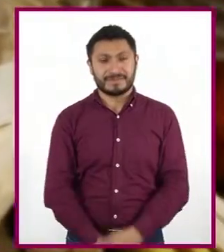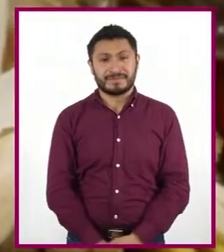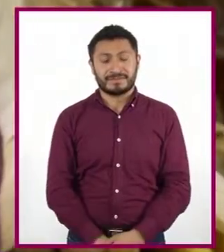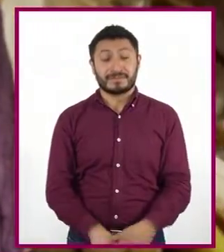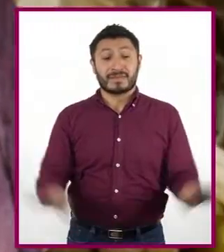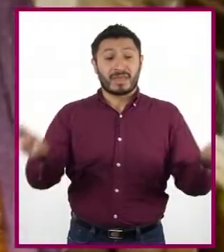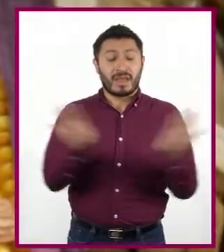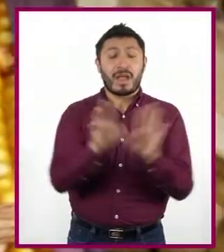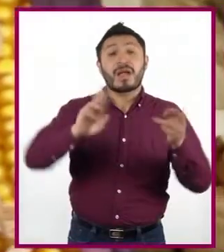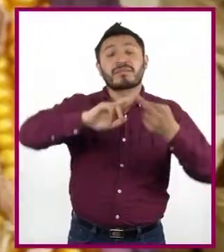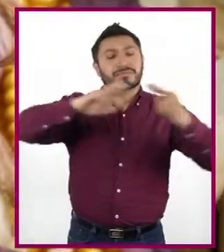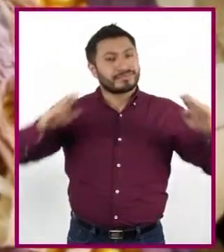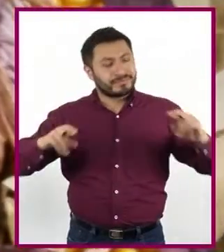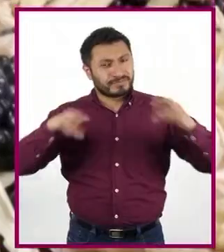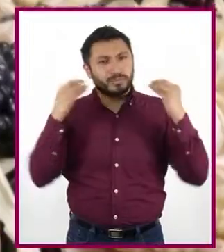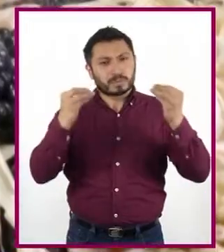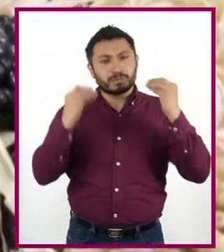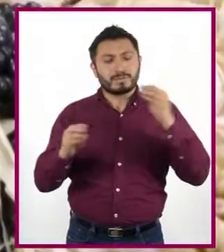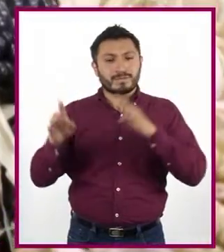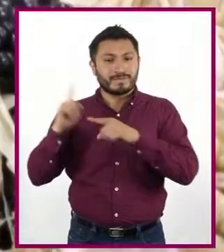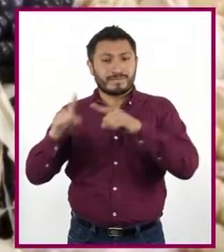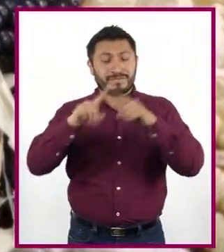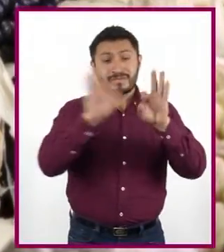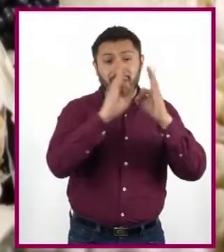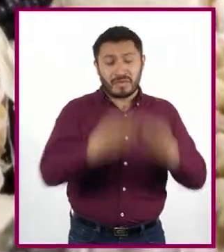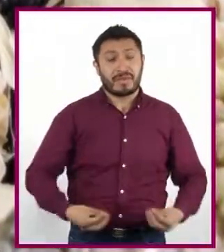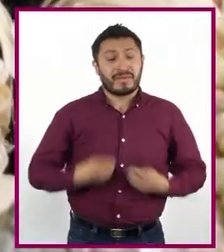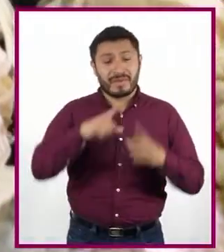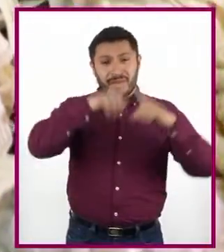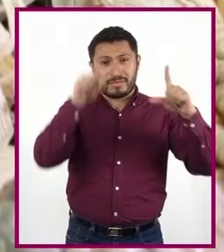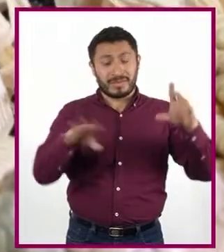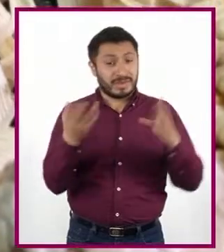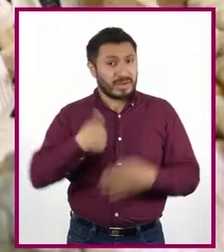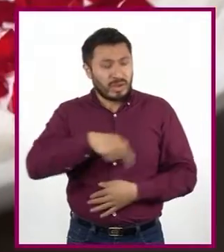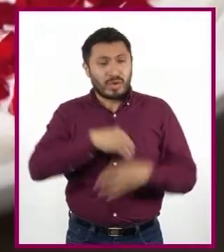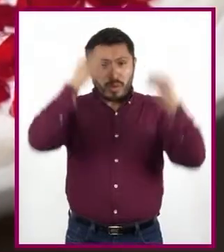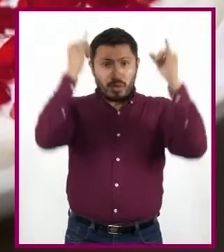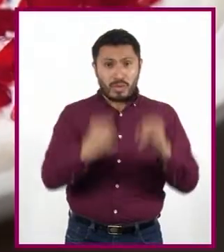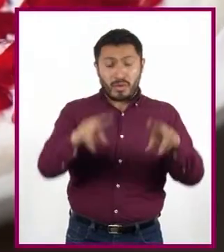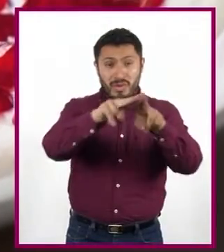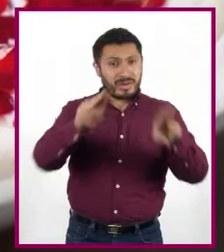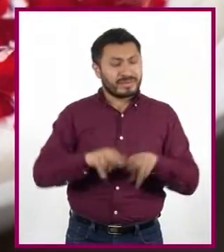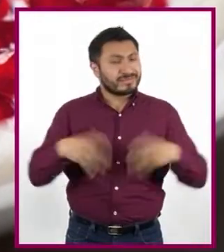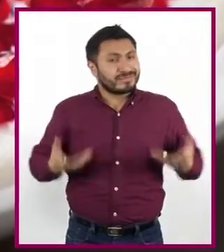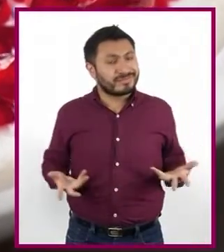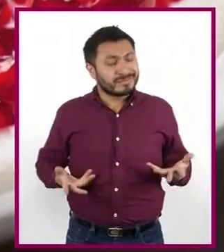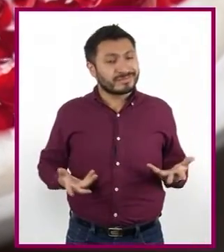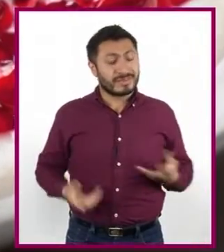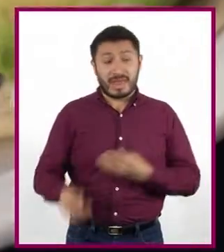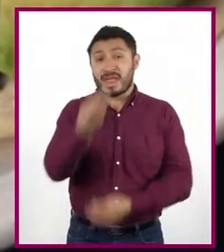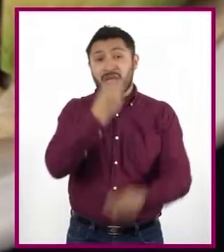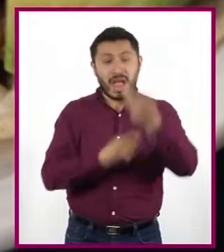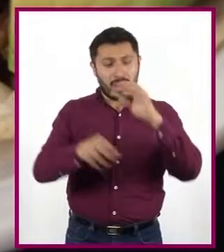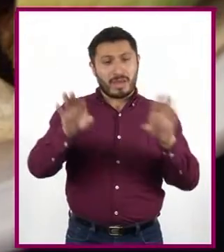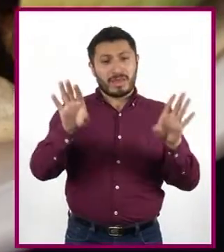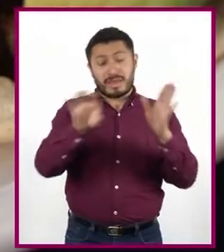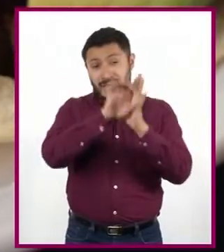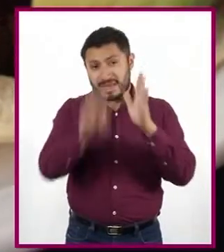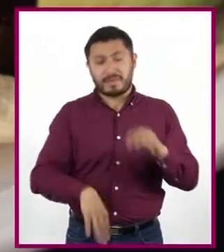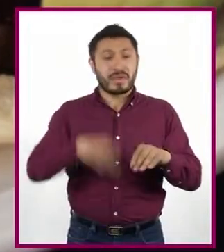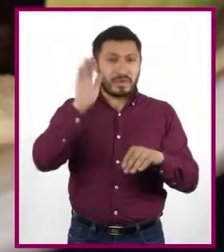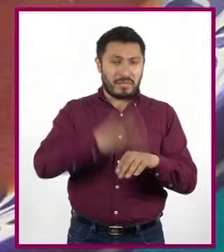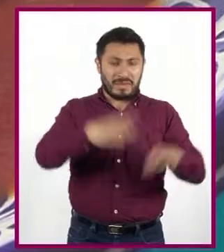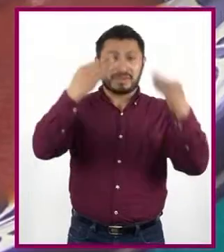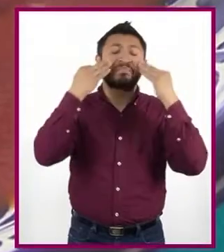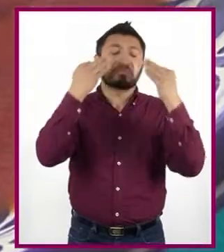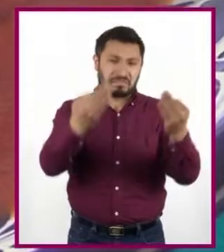¿Cómo se relaciona la gran biodiversidad del país con nuestra identidad nacional? La comida puede ser el ejemplo más